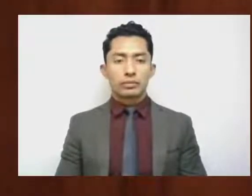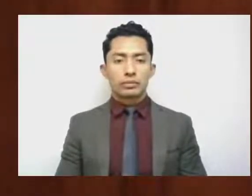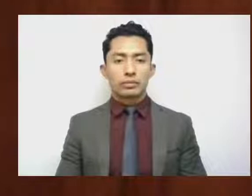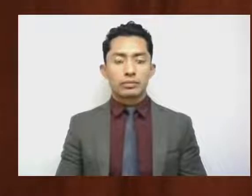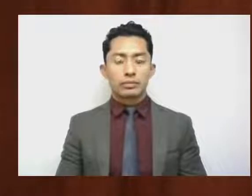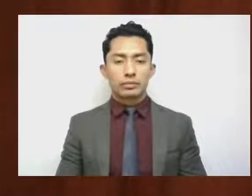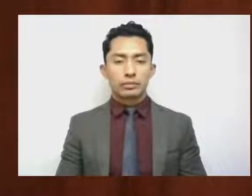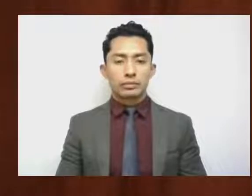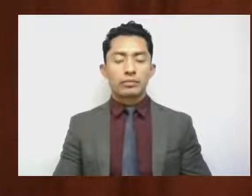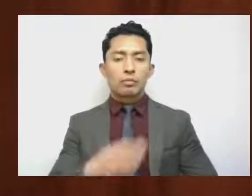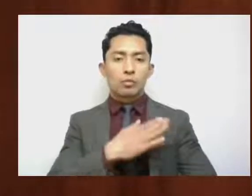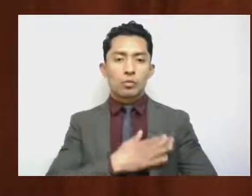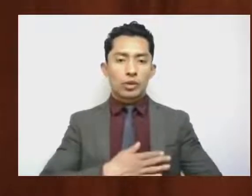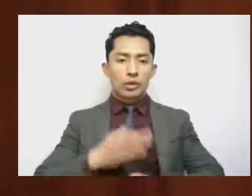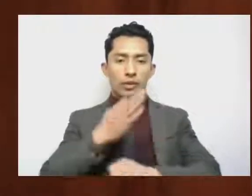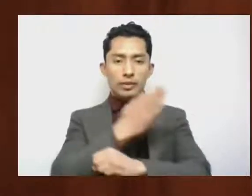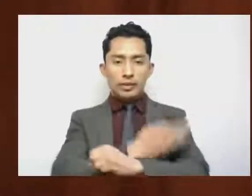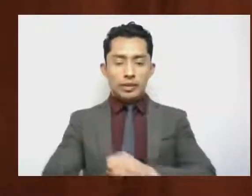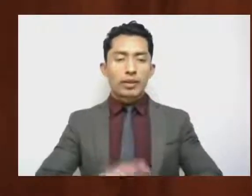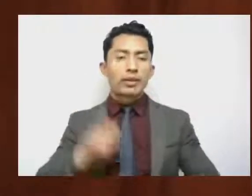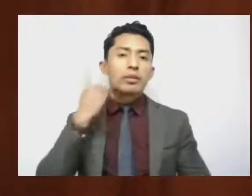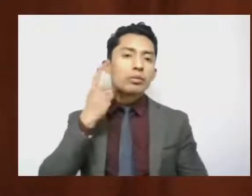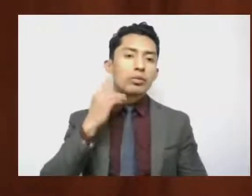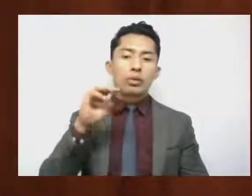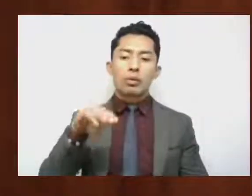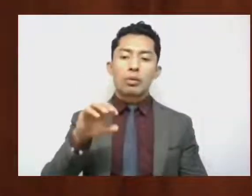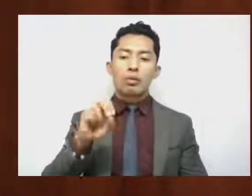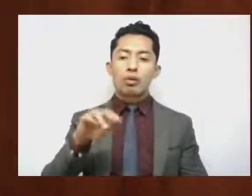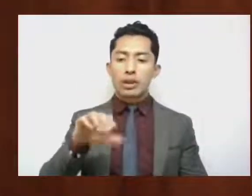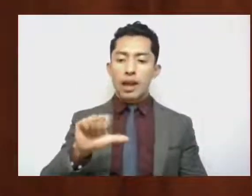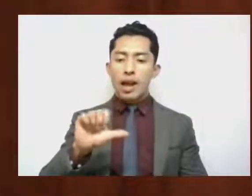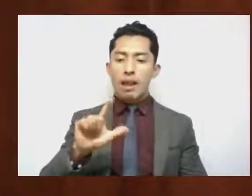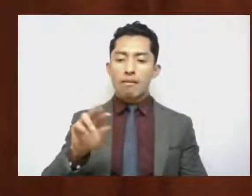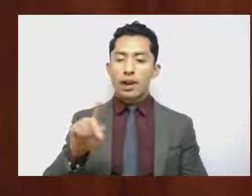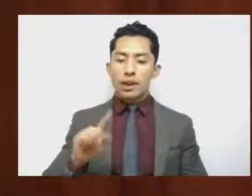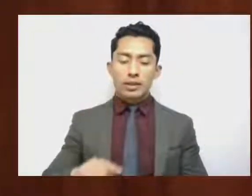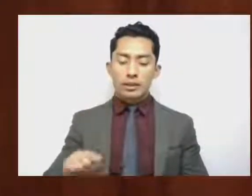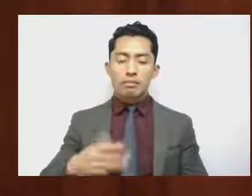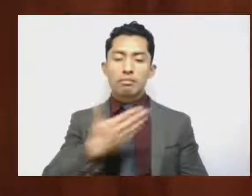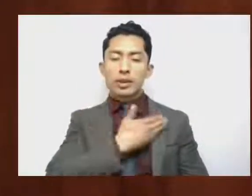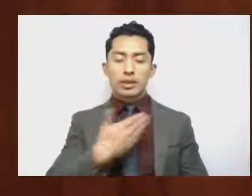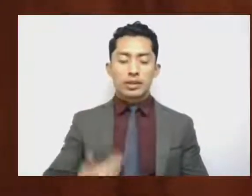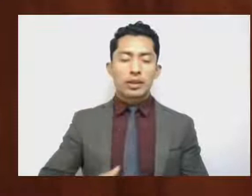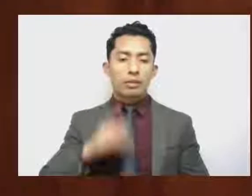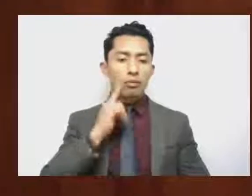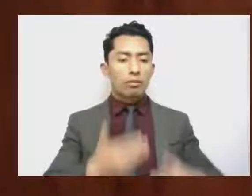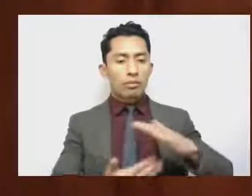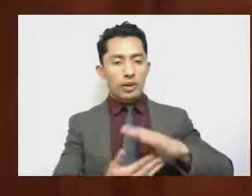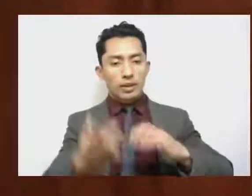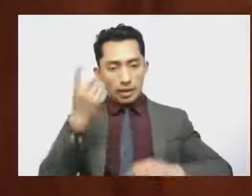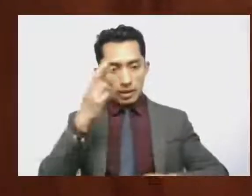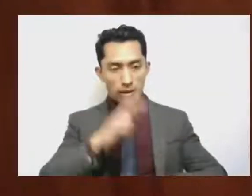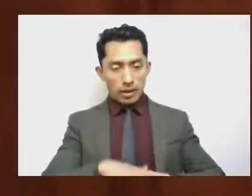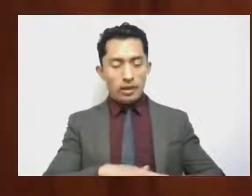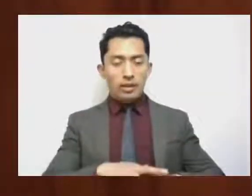Buenas tardes. Diputada Mónica Álvarez Nemer, presidenta de la mesa directiva de